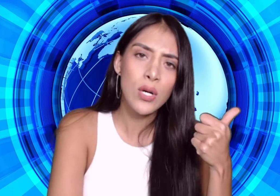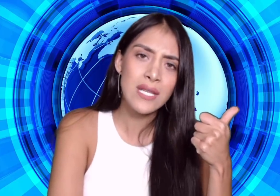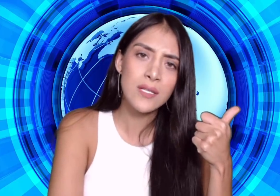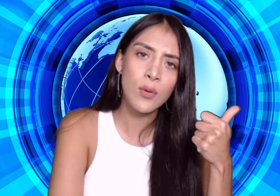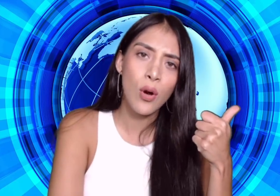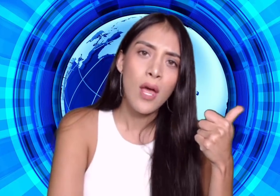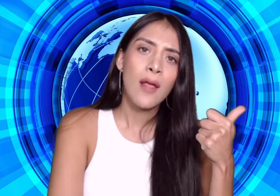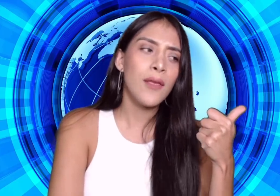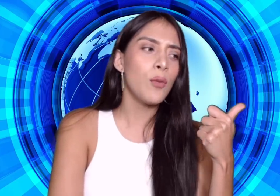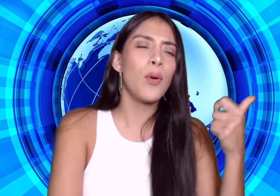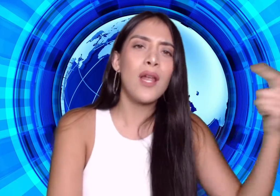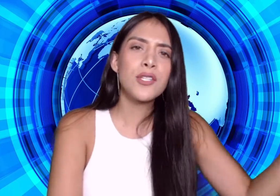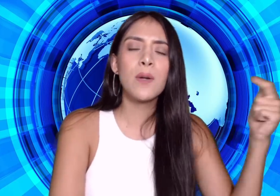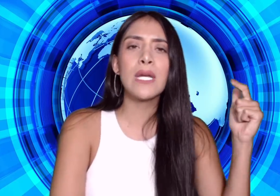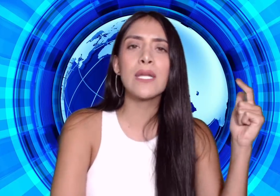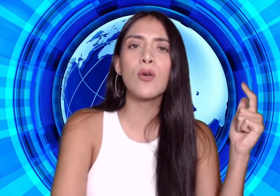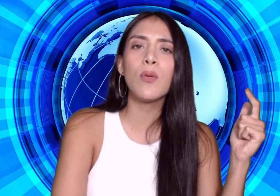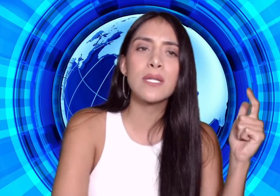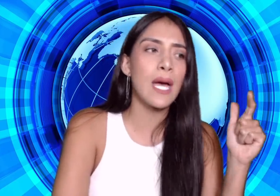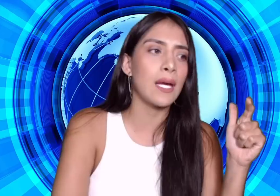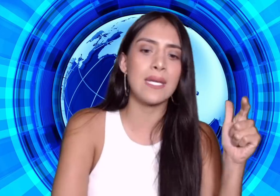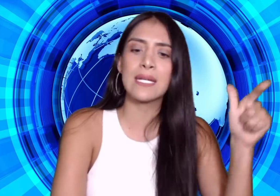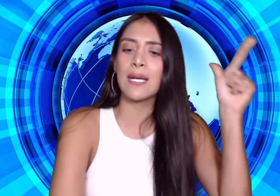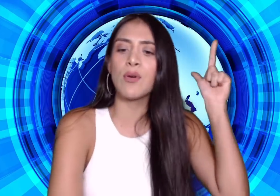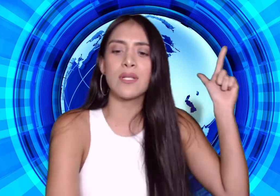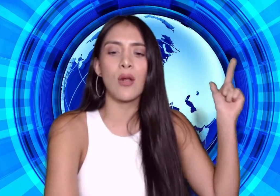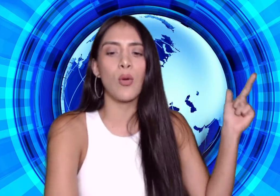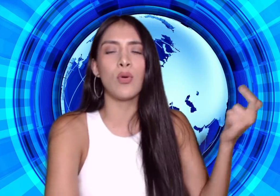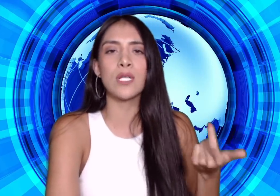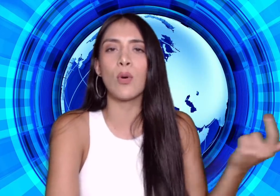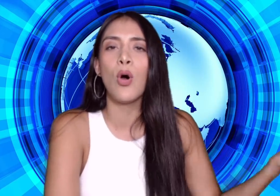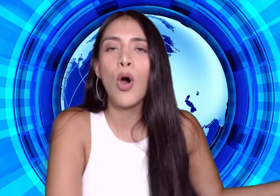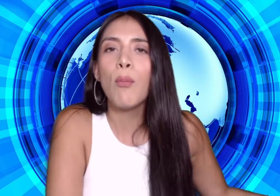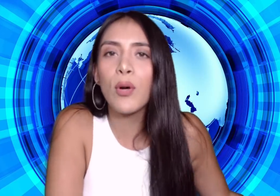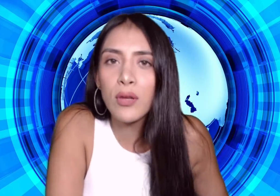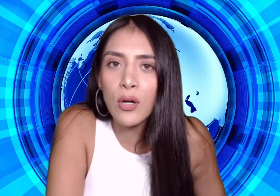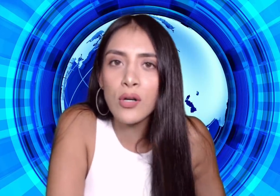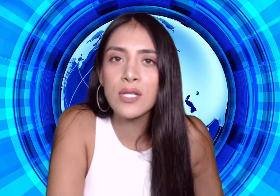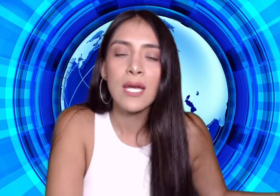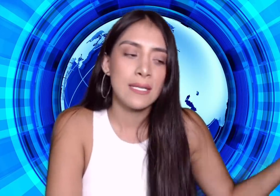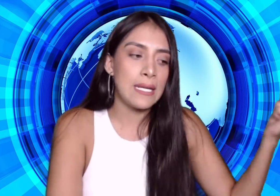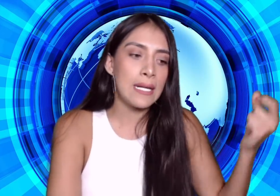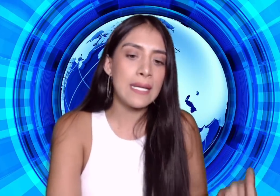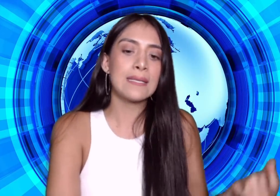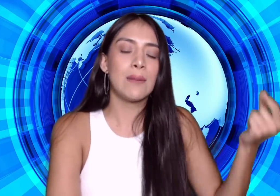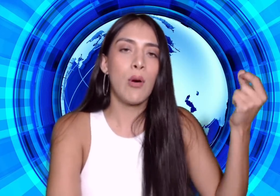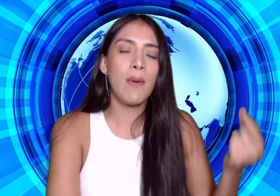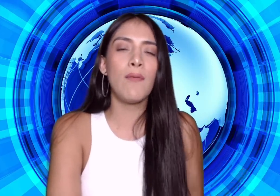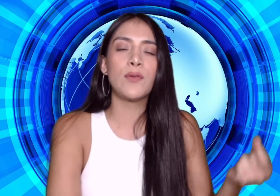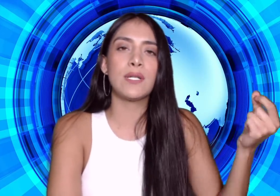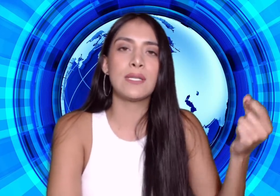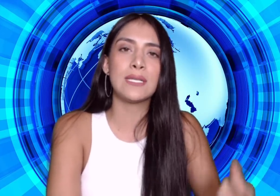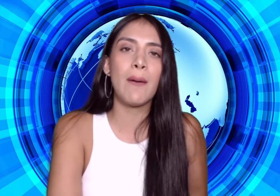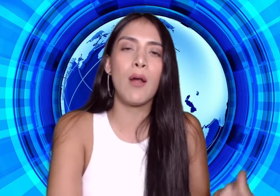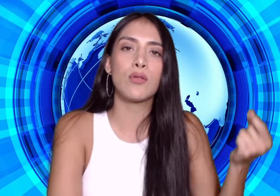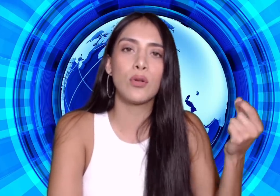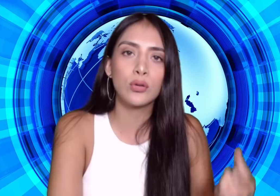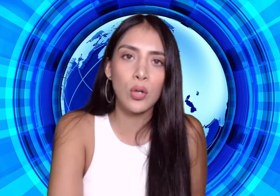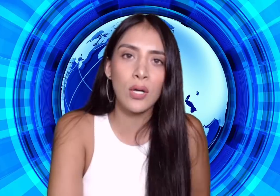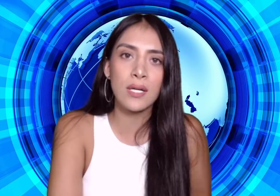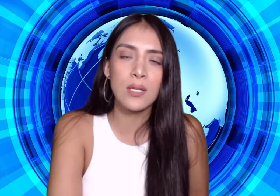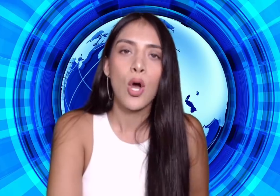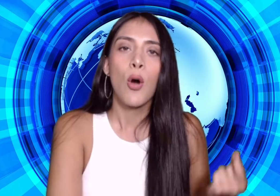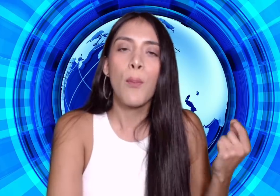el comunismo. Digo, por el hecho de venir de Cuba ya estamos en el comunismo. Por Dios, si en este momento se necesitaban